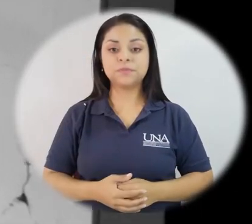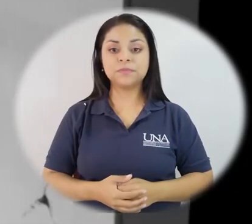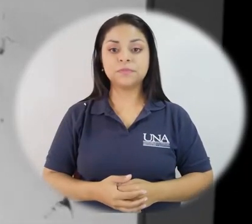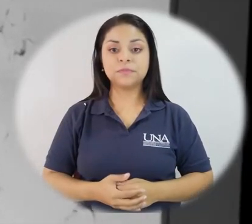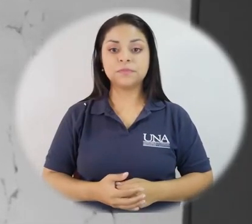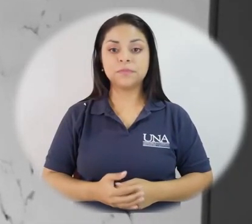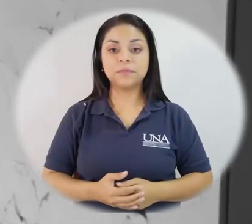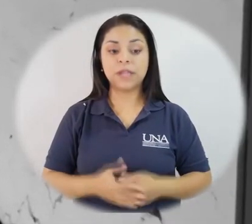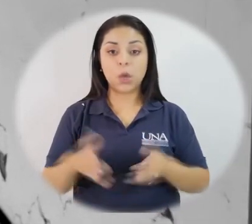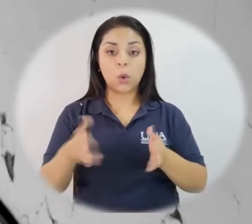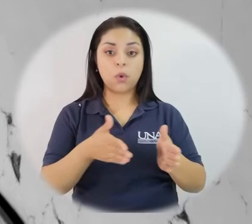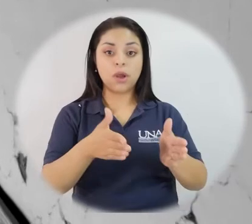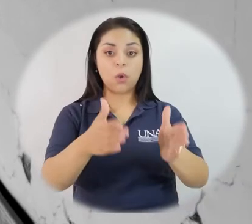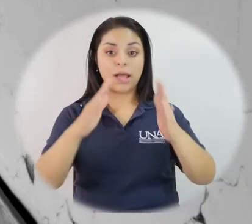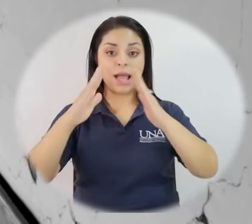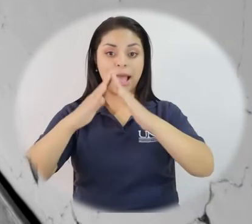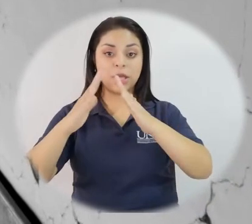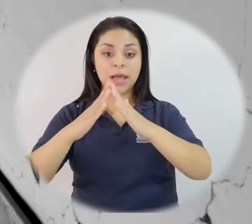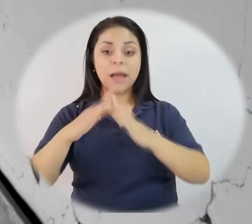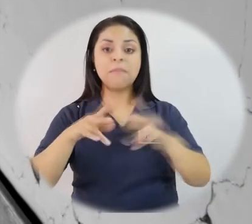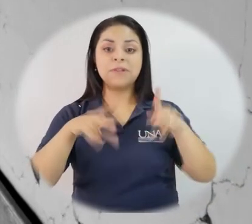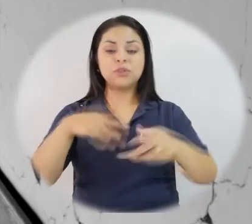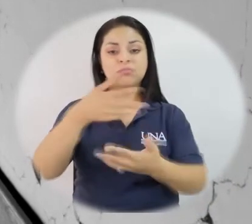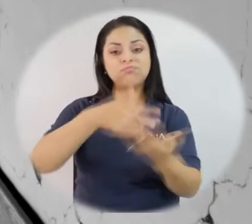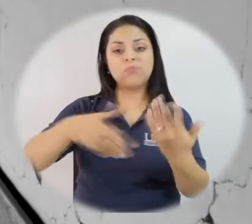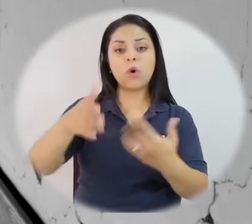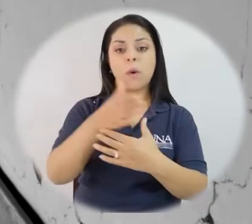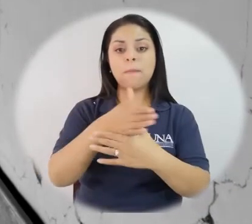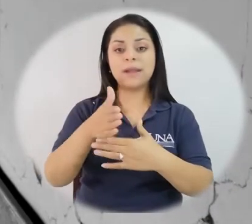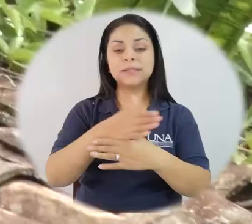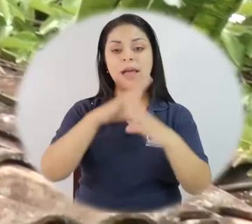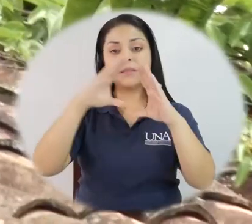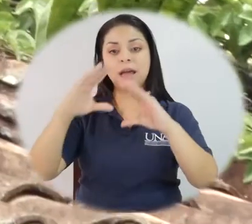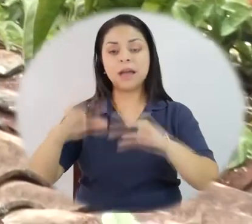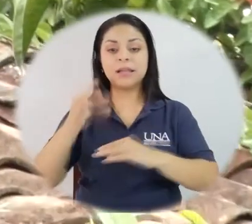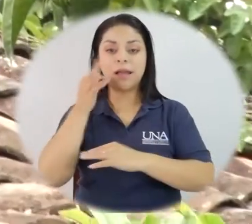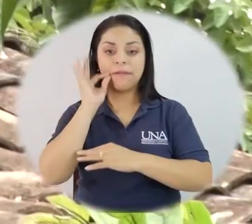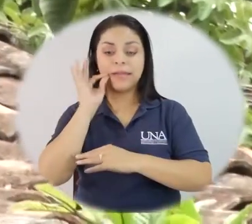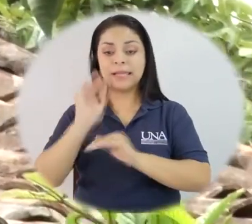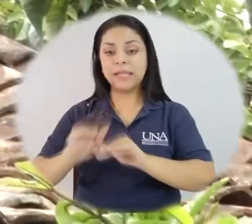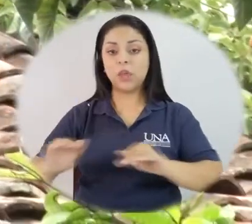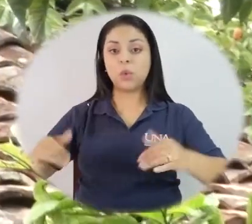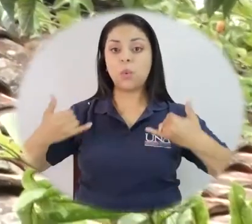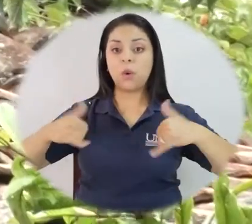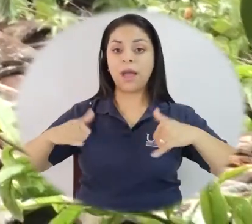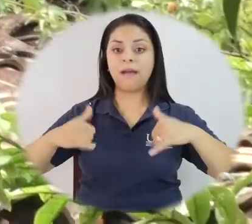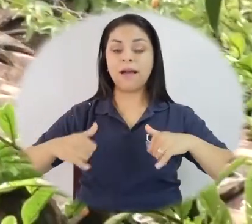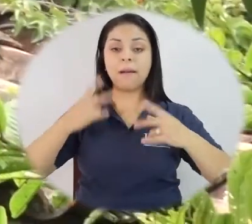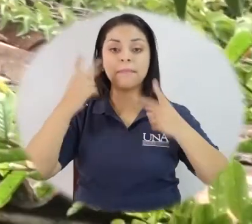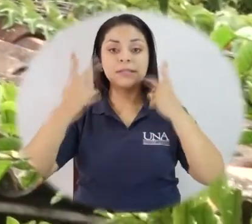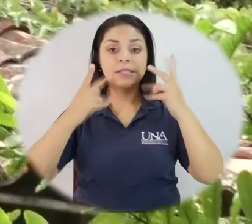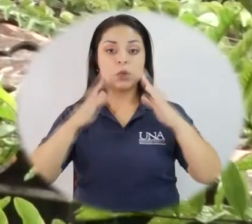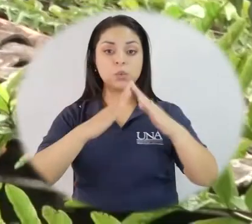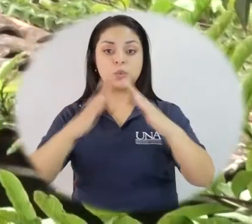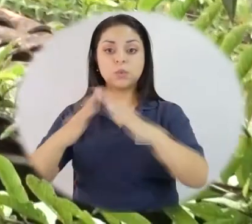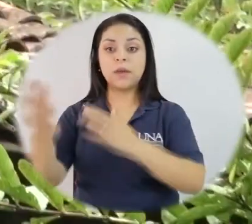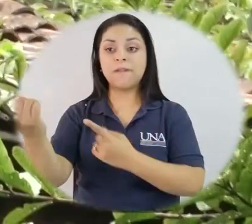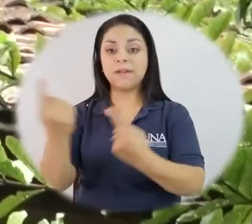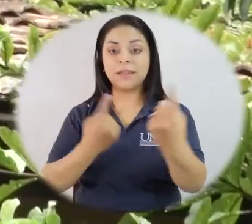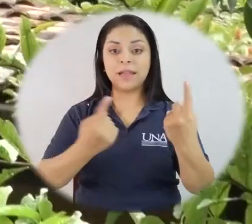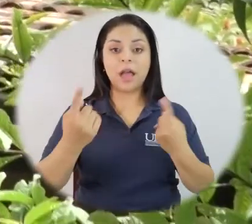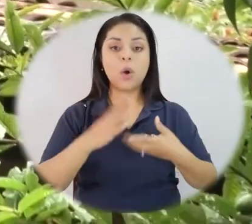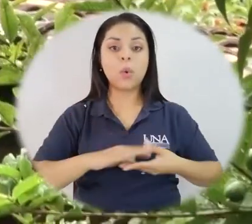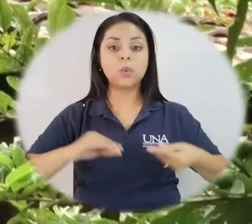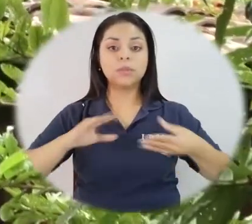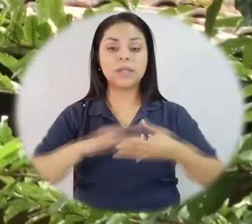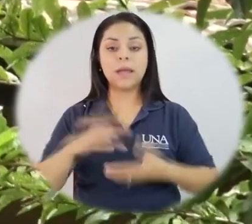En el corredor de la casona, la gente compartía tardes de café, los niños jugaban, los vecinos venían a contar historias,